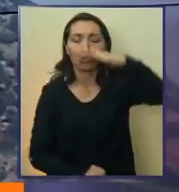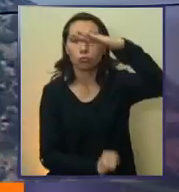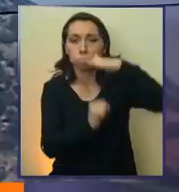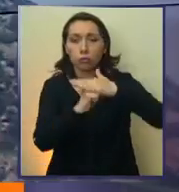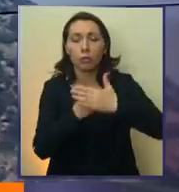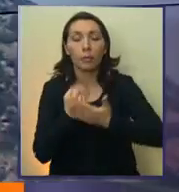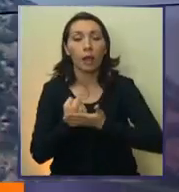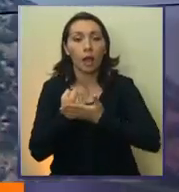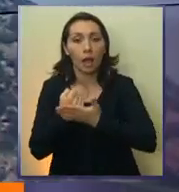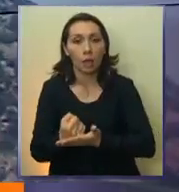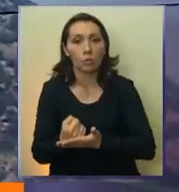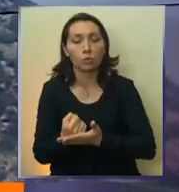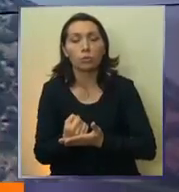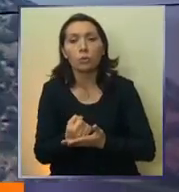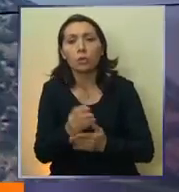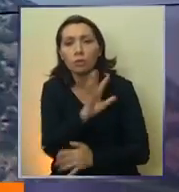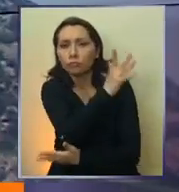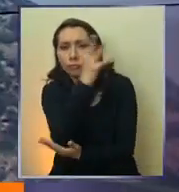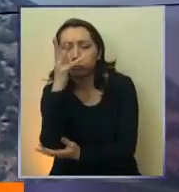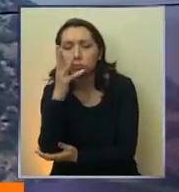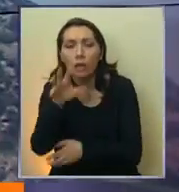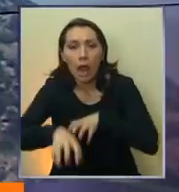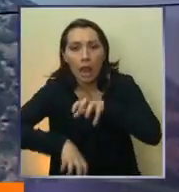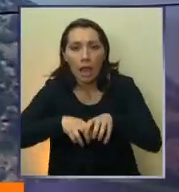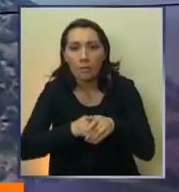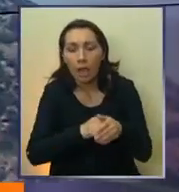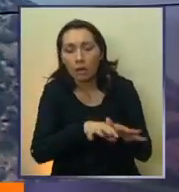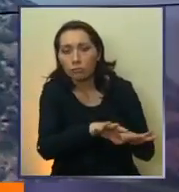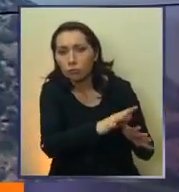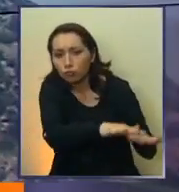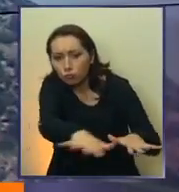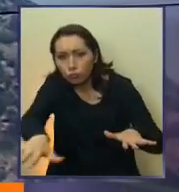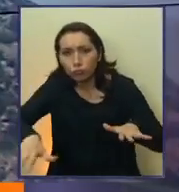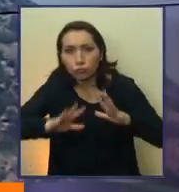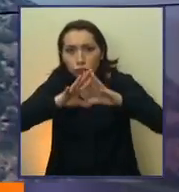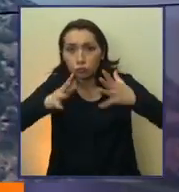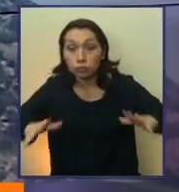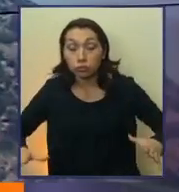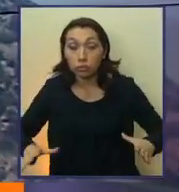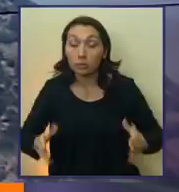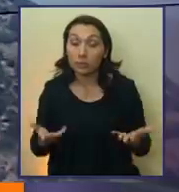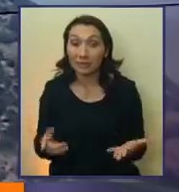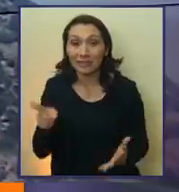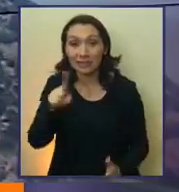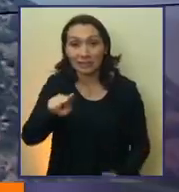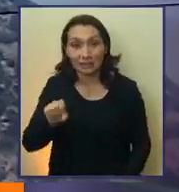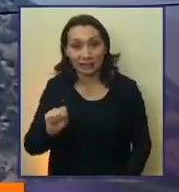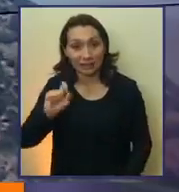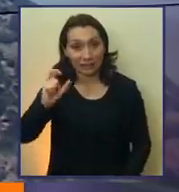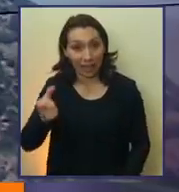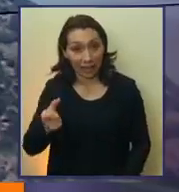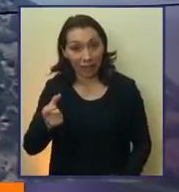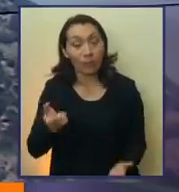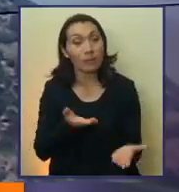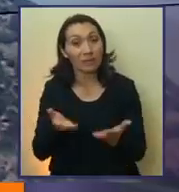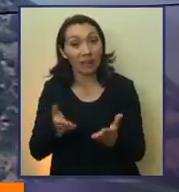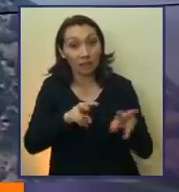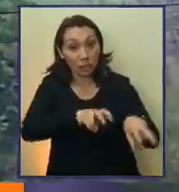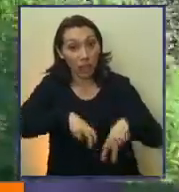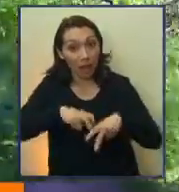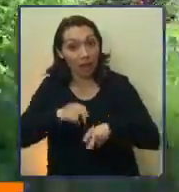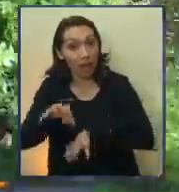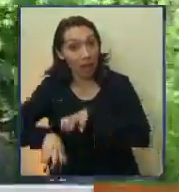beneficio de la flora y de la fauna existente en ese lugar y que desde el servicio agrícola y ganadero aplauden